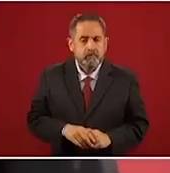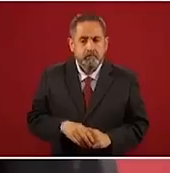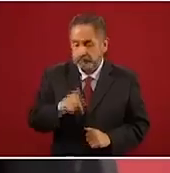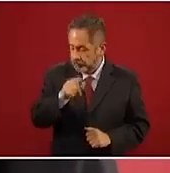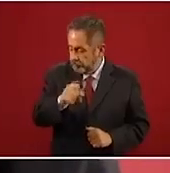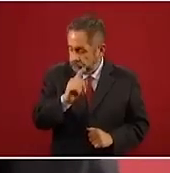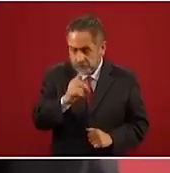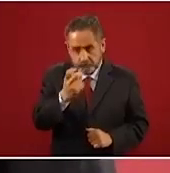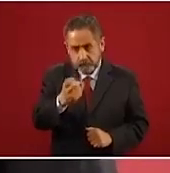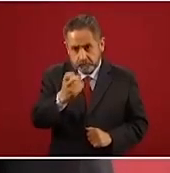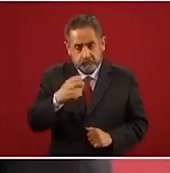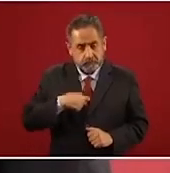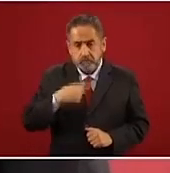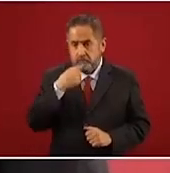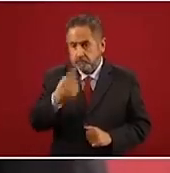Sí, eso es lo que estoy